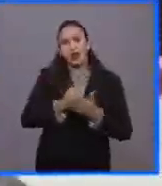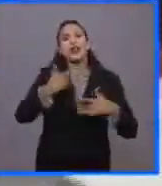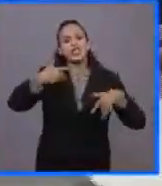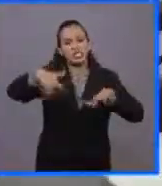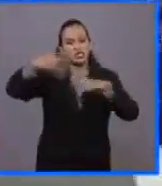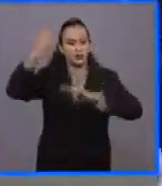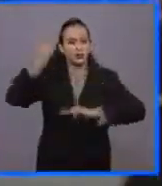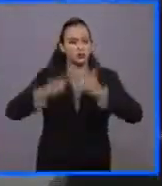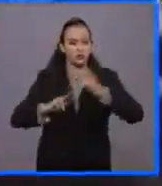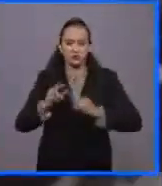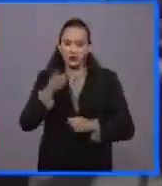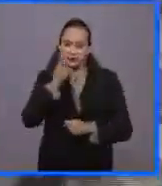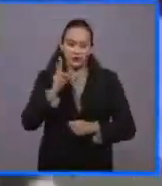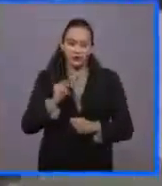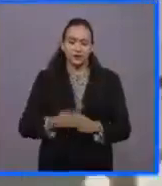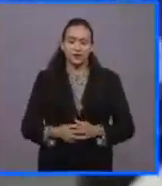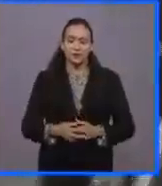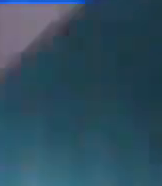Noem.